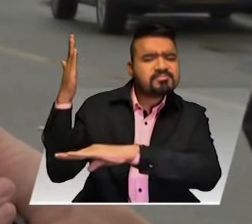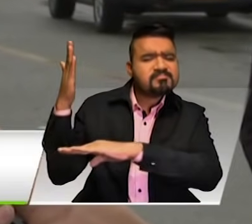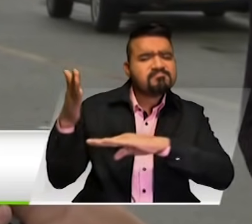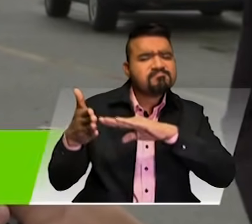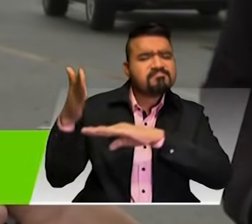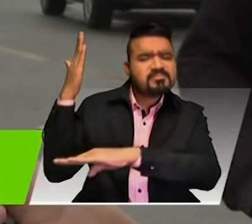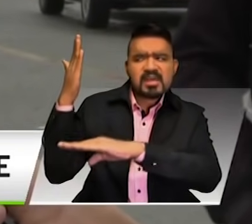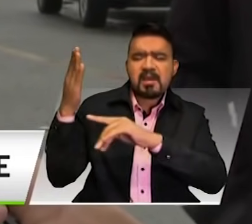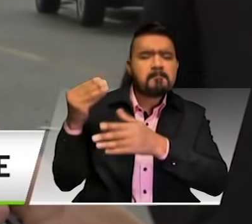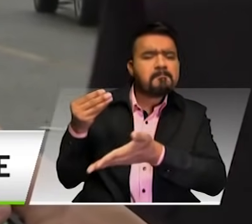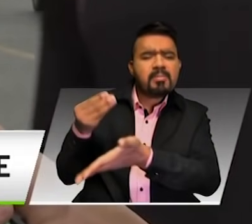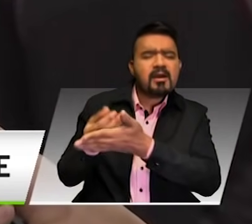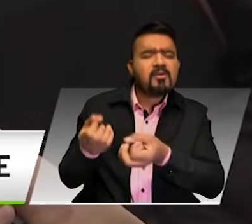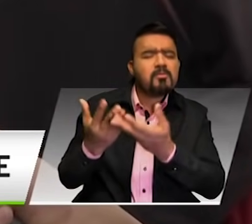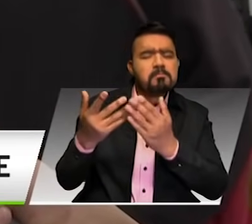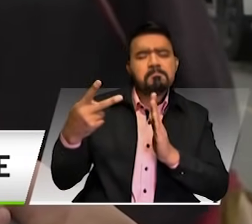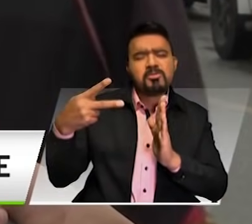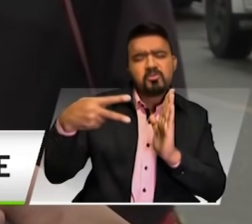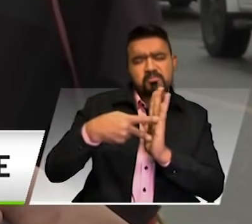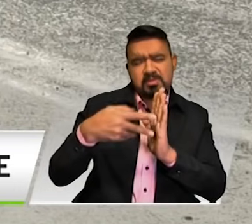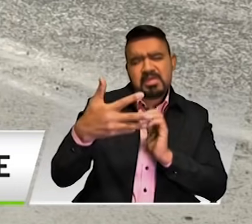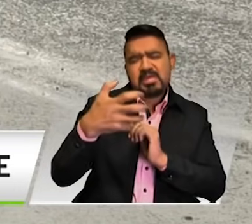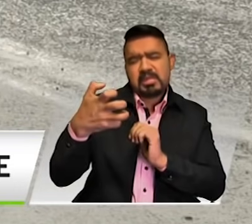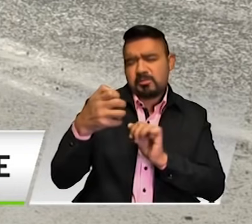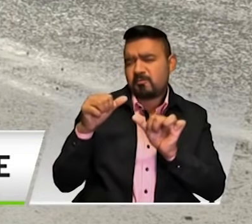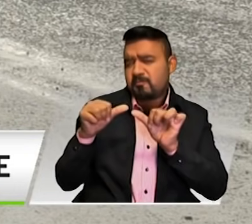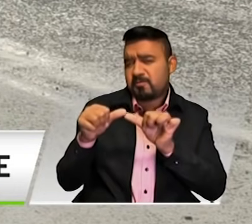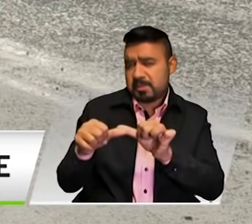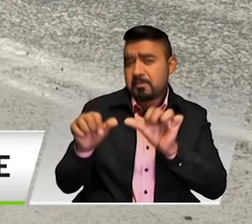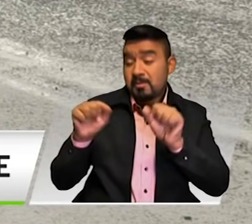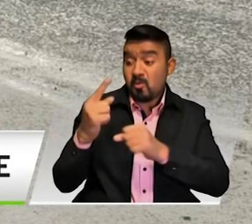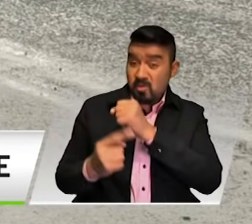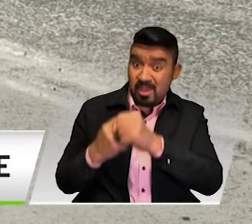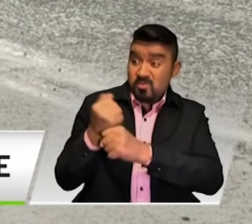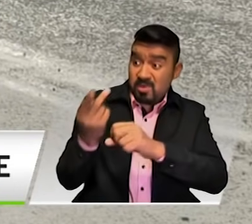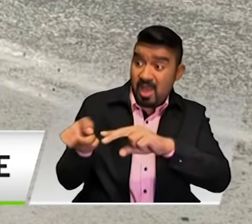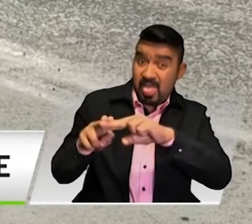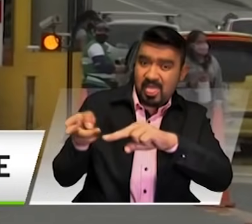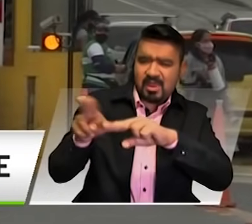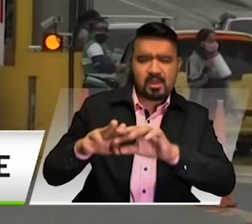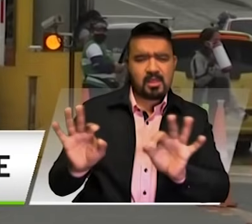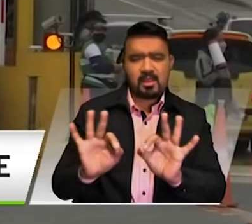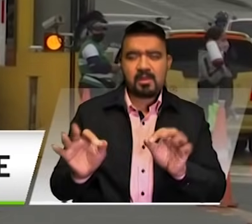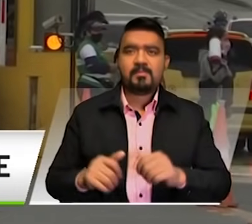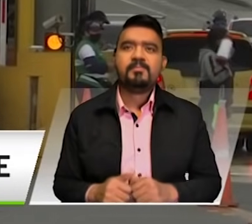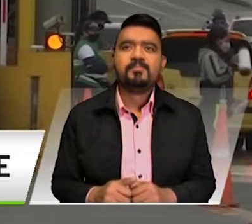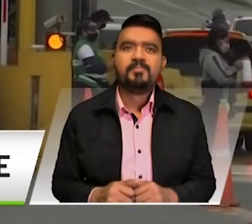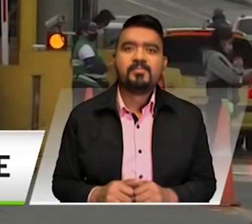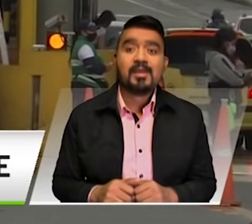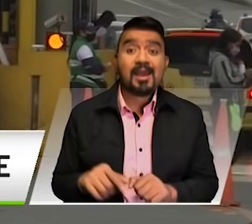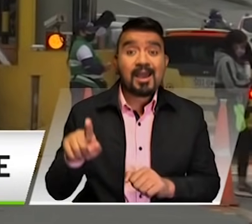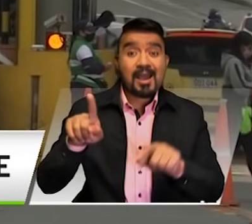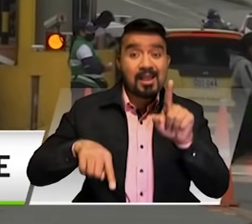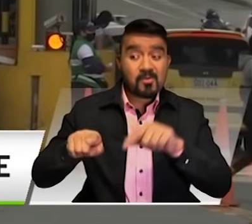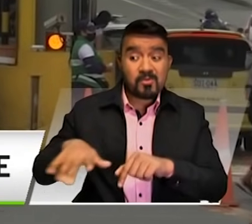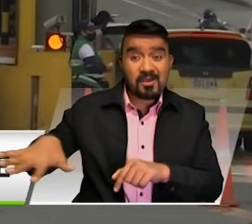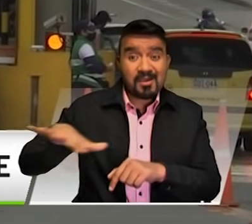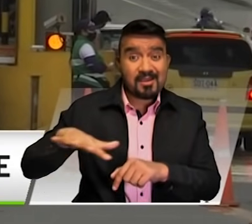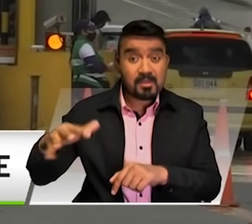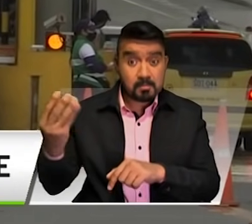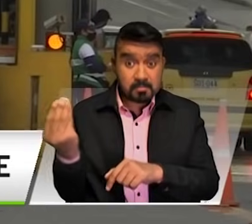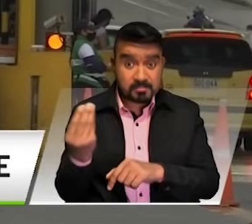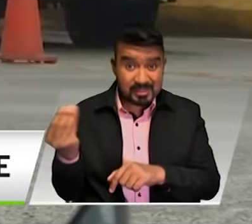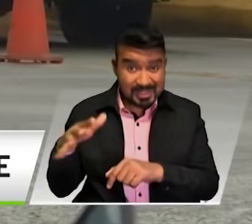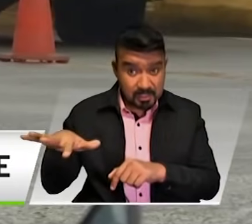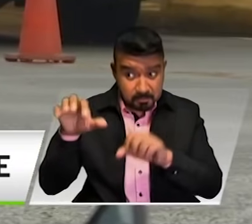fija, sin aumento año tras año. Con el retiro del peaje en Niquía, el alivio sería para los municipios de Bello, Copacabana